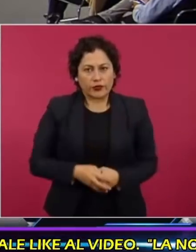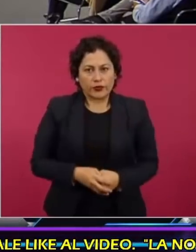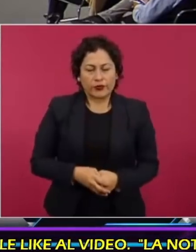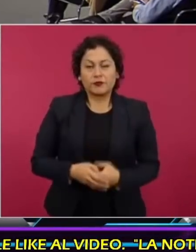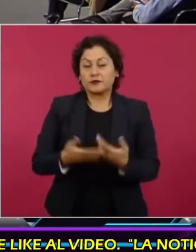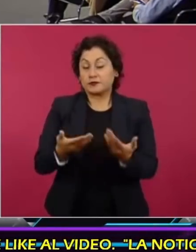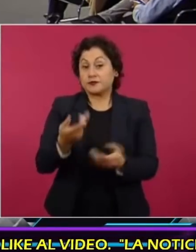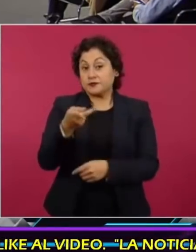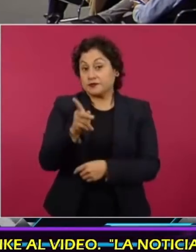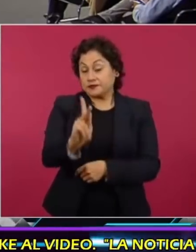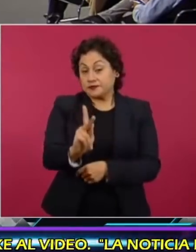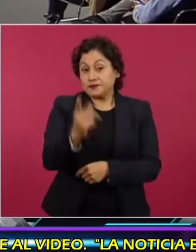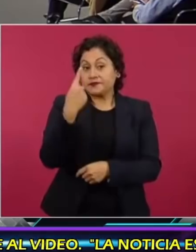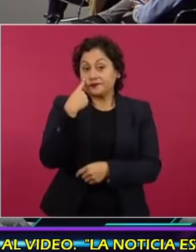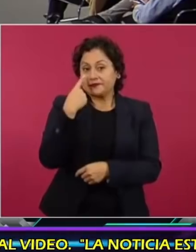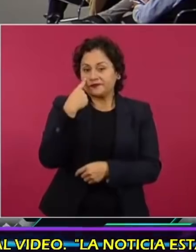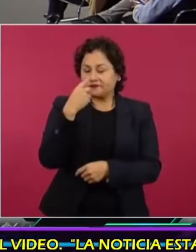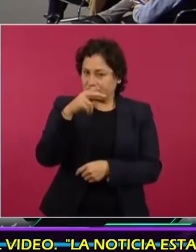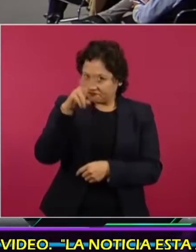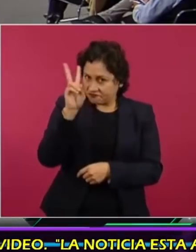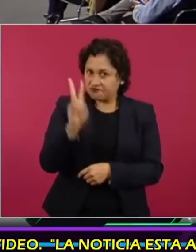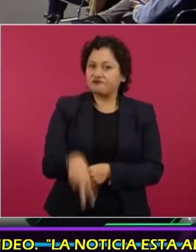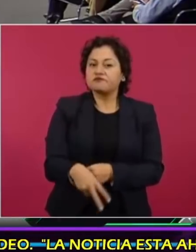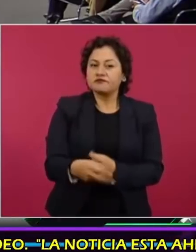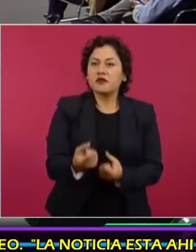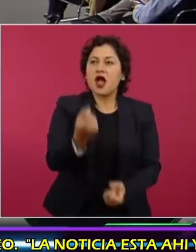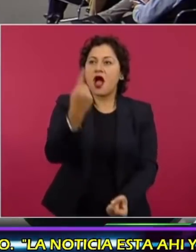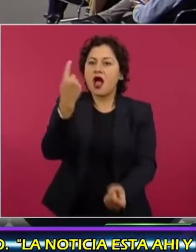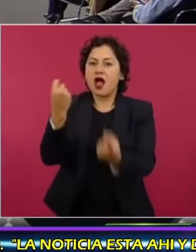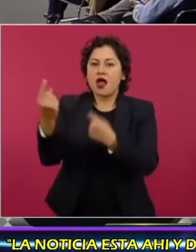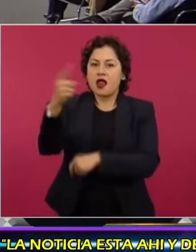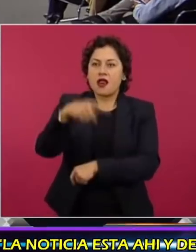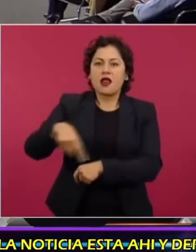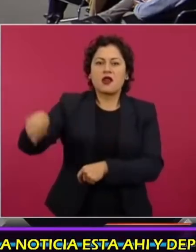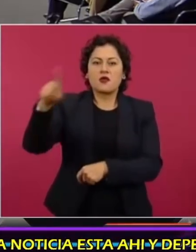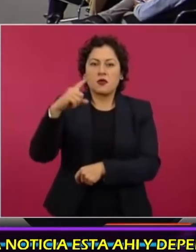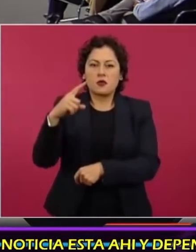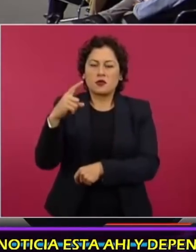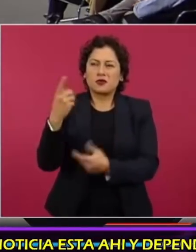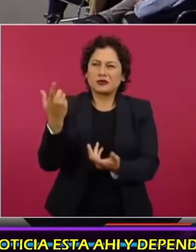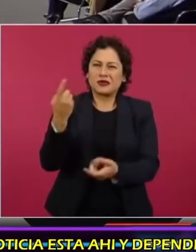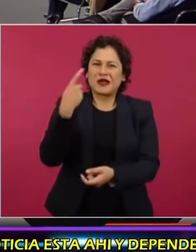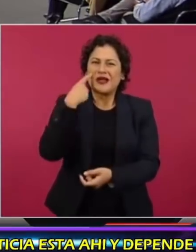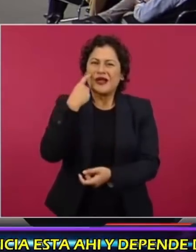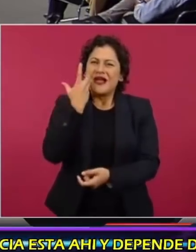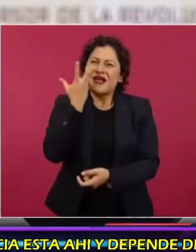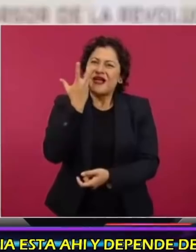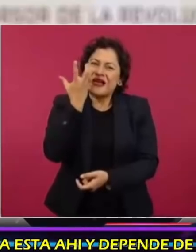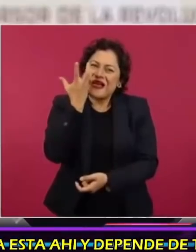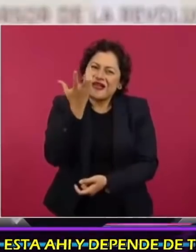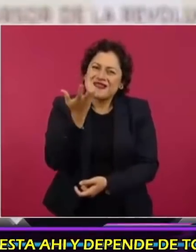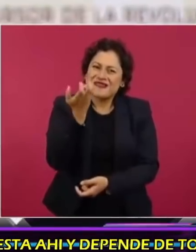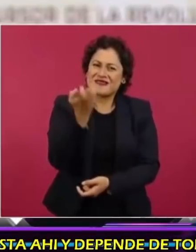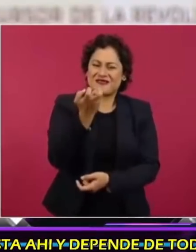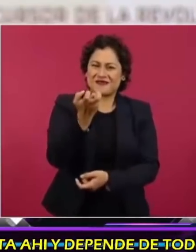les gusta todo esto. O